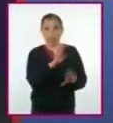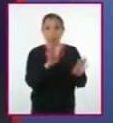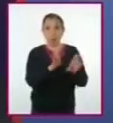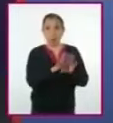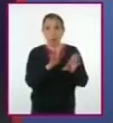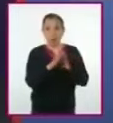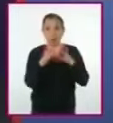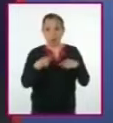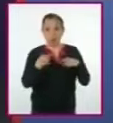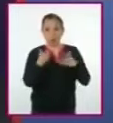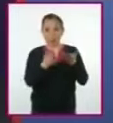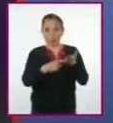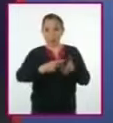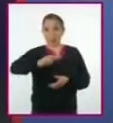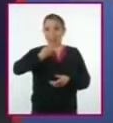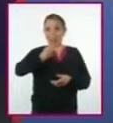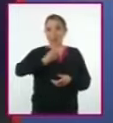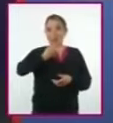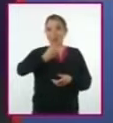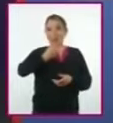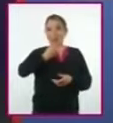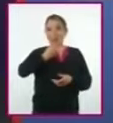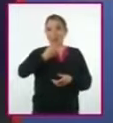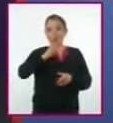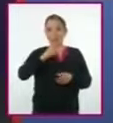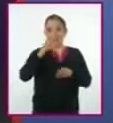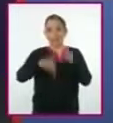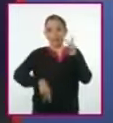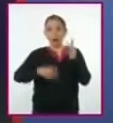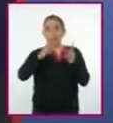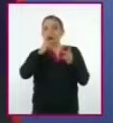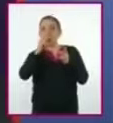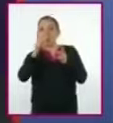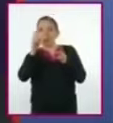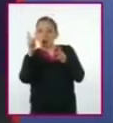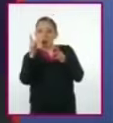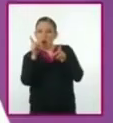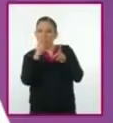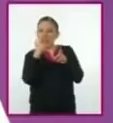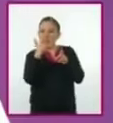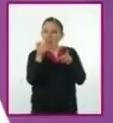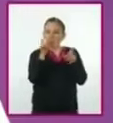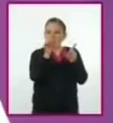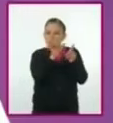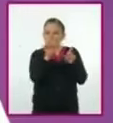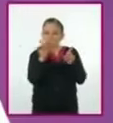el personaje hablaba, cortando u omitiendo algunas palabras?